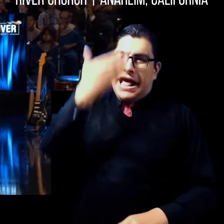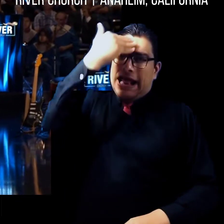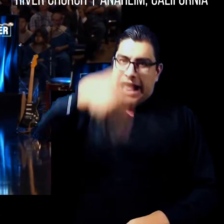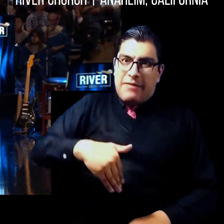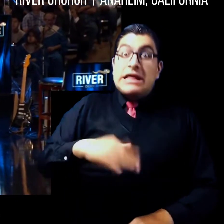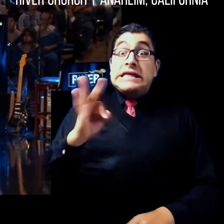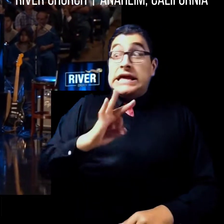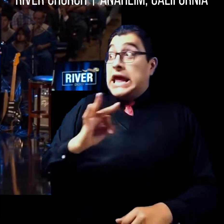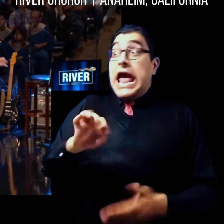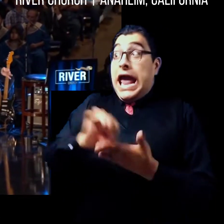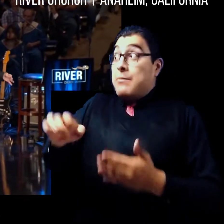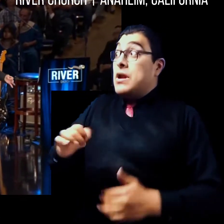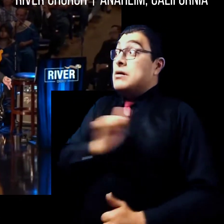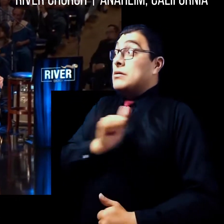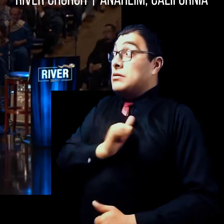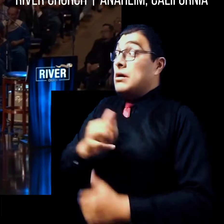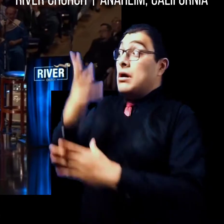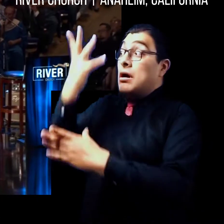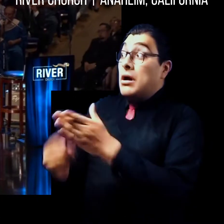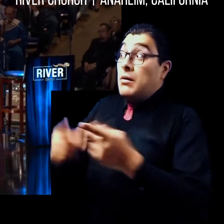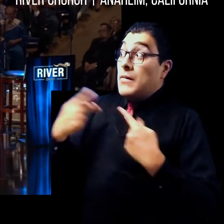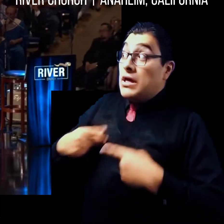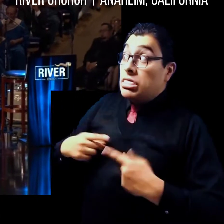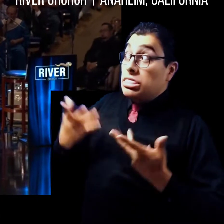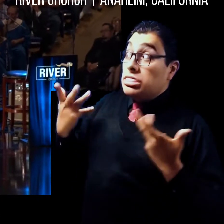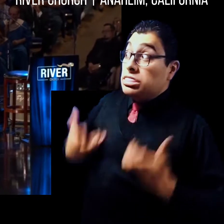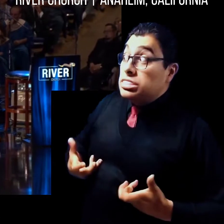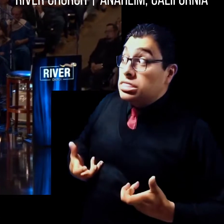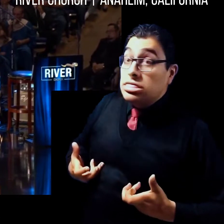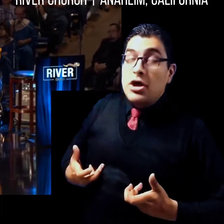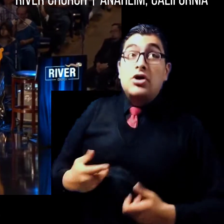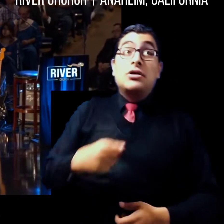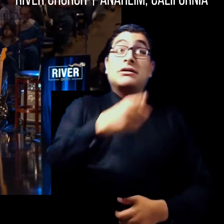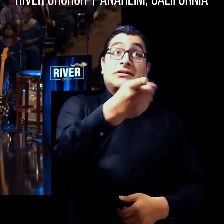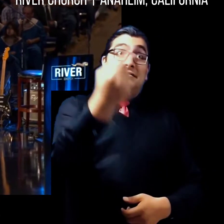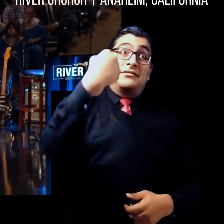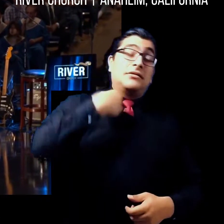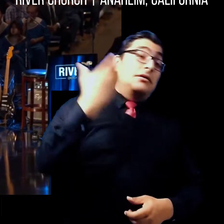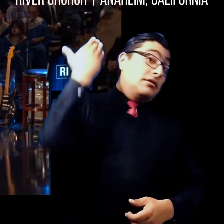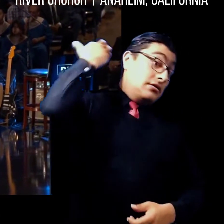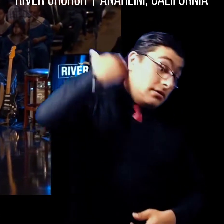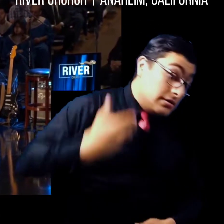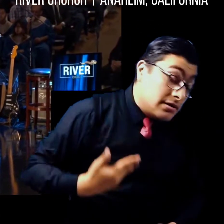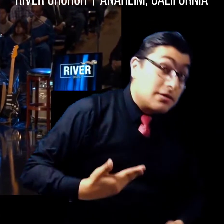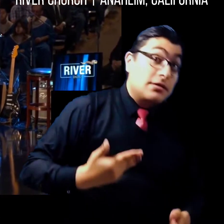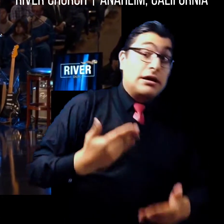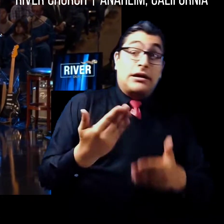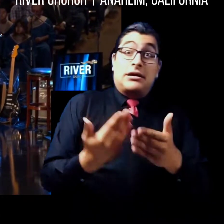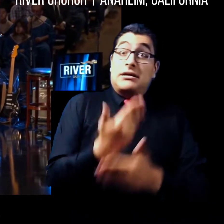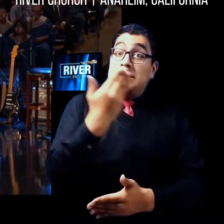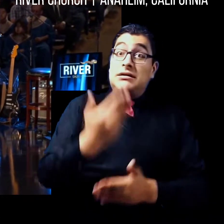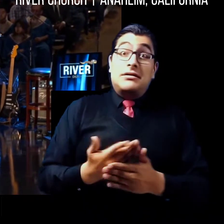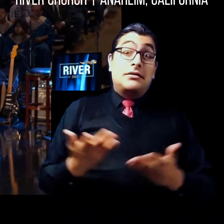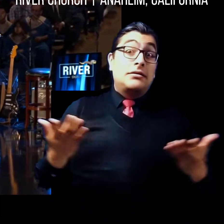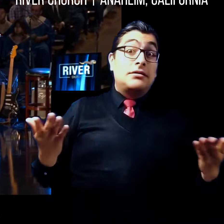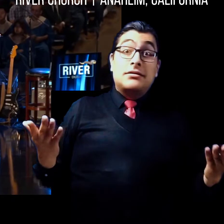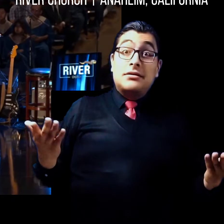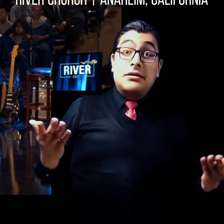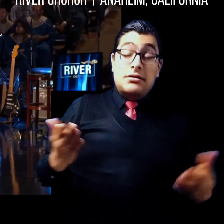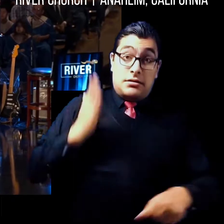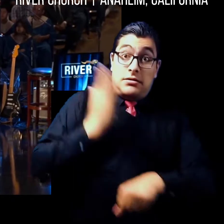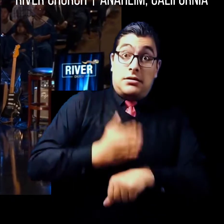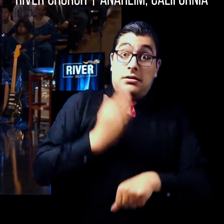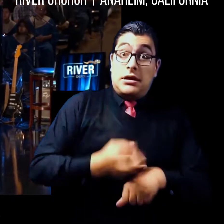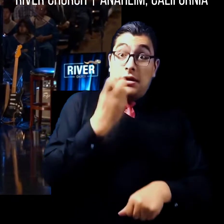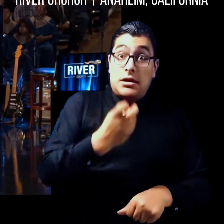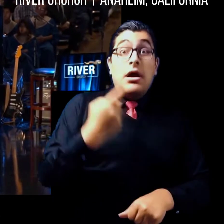sabía que si se te escapa un prisionero, directamente tu cabeza rueda por la arena antes del amanecer. La prueba está